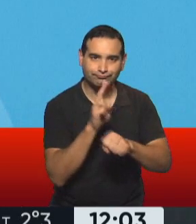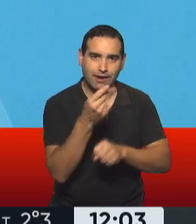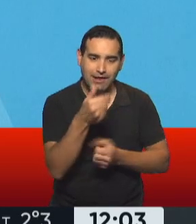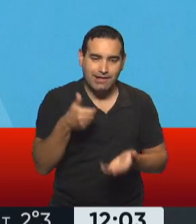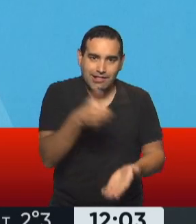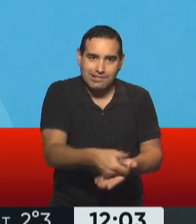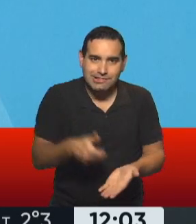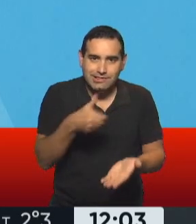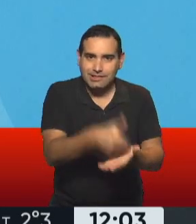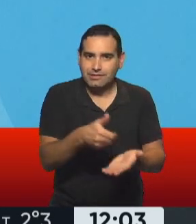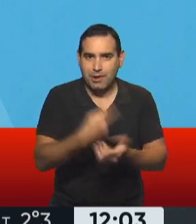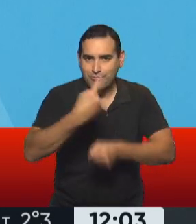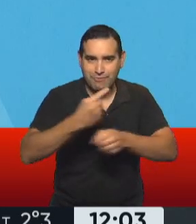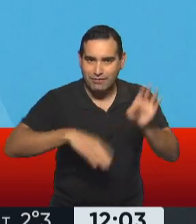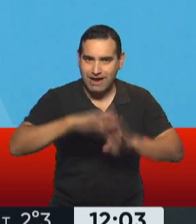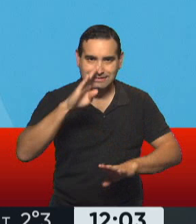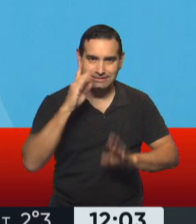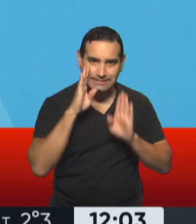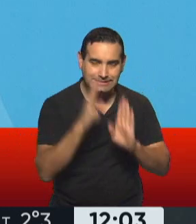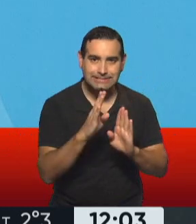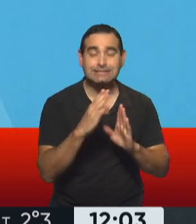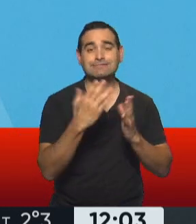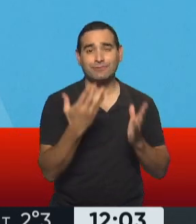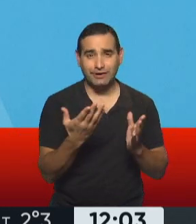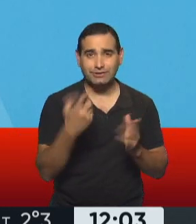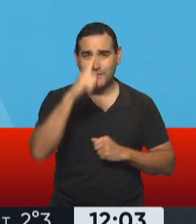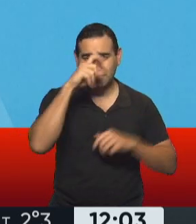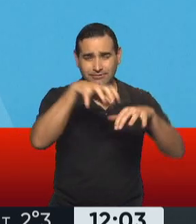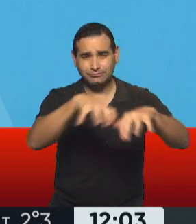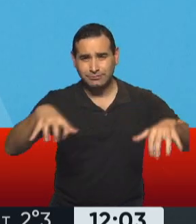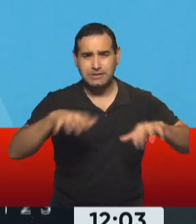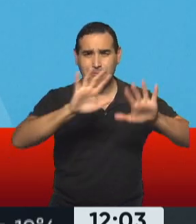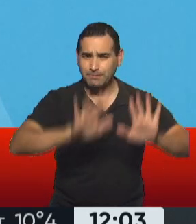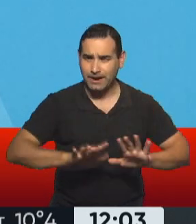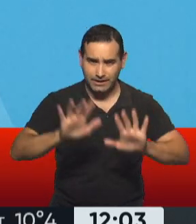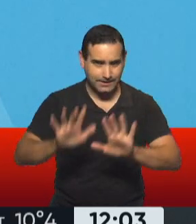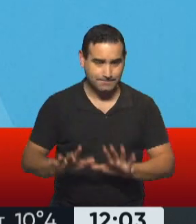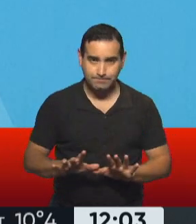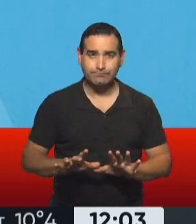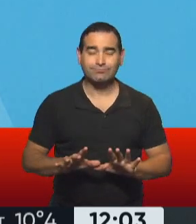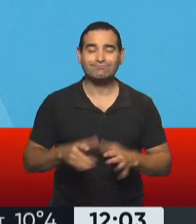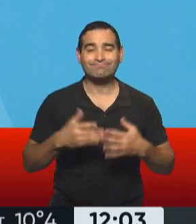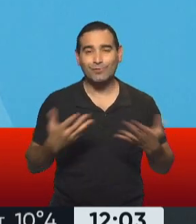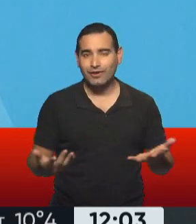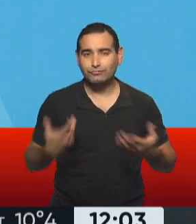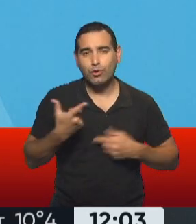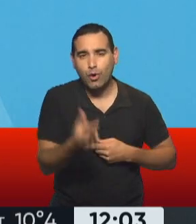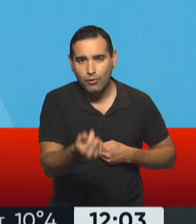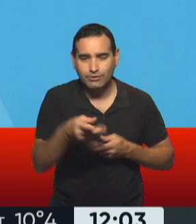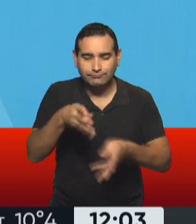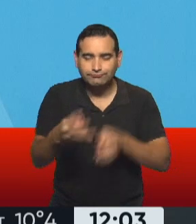era lo primordial y por eso había que fortalecer el sistema de salud y por eso había que comprar